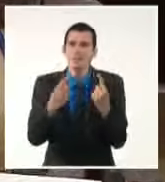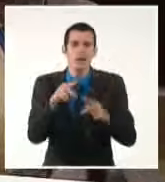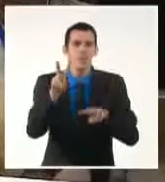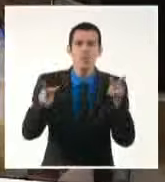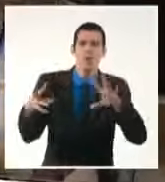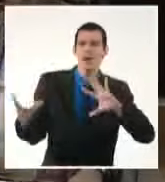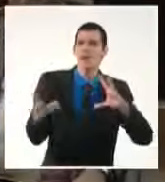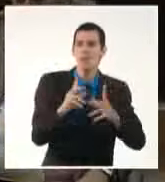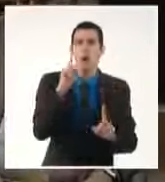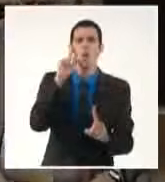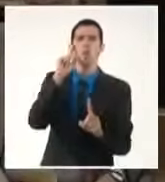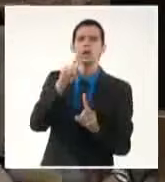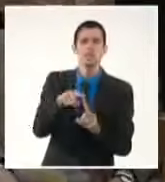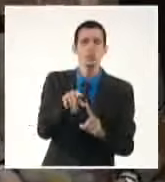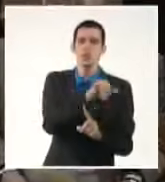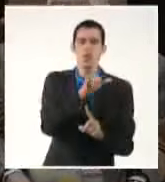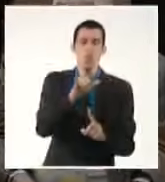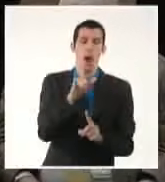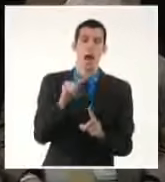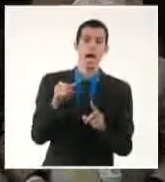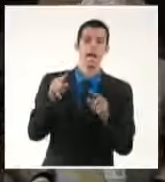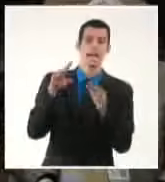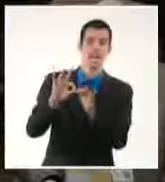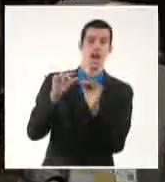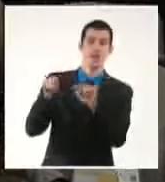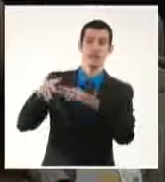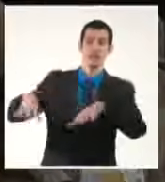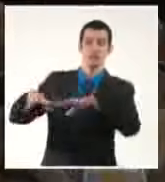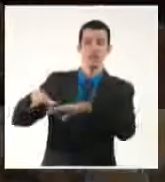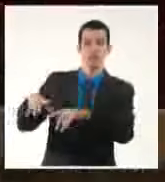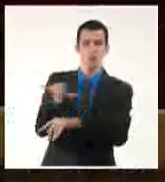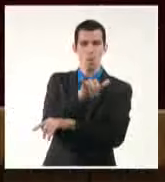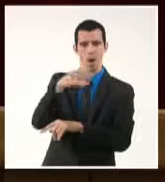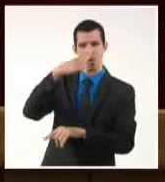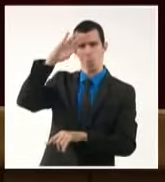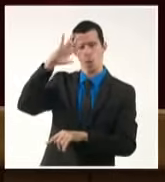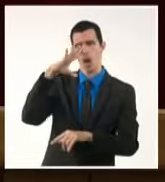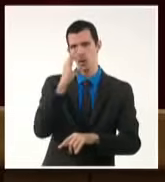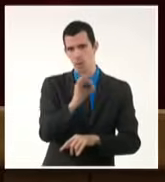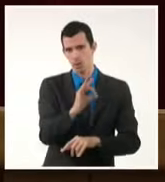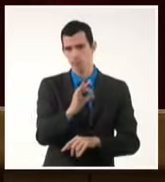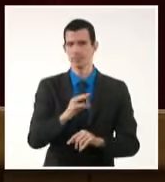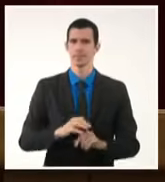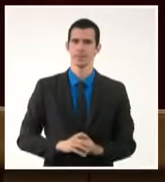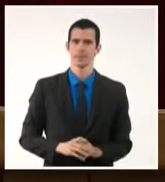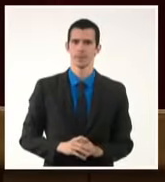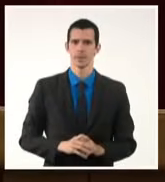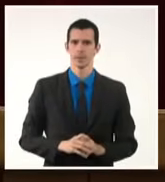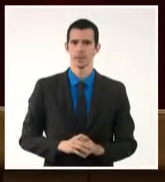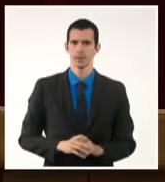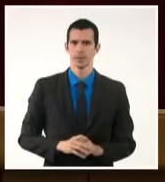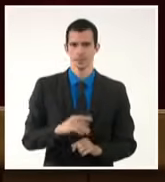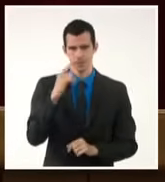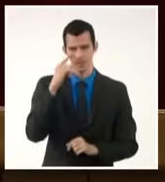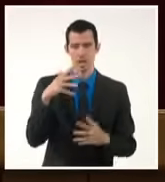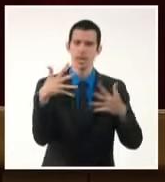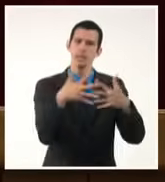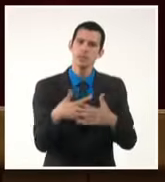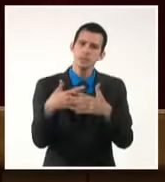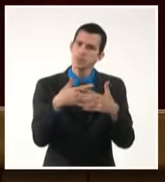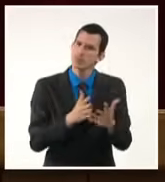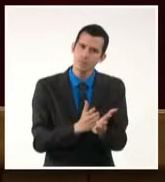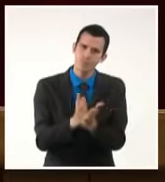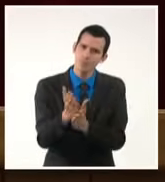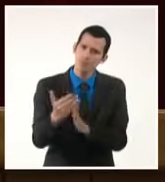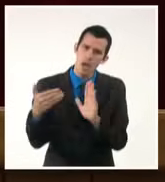No parece que cambiará en el 2024 la hostilidad del imperio vecino. En su jamás abandonado empeño de destruir la revolución